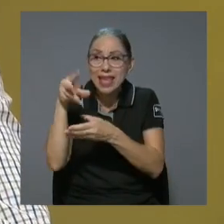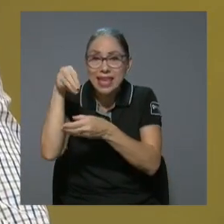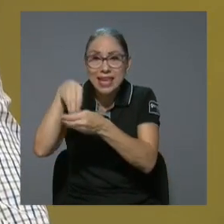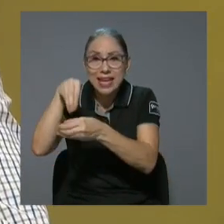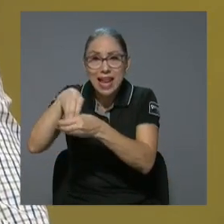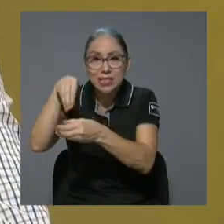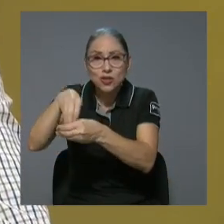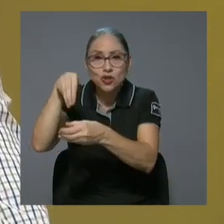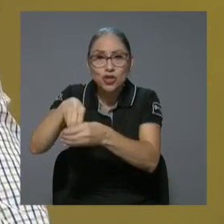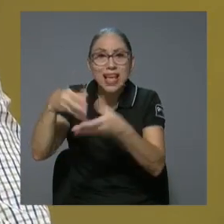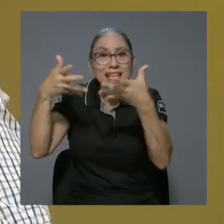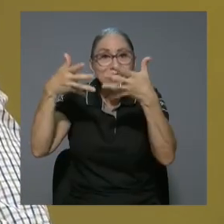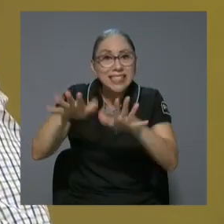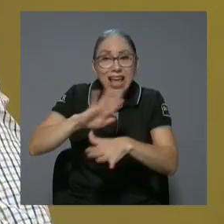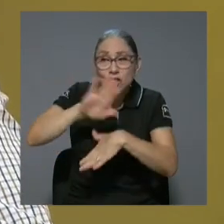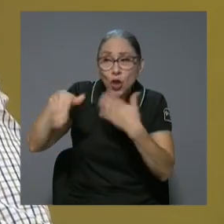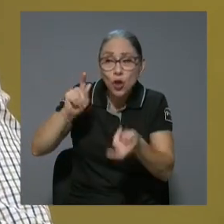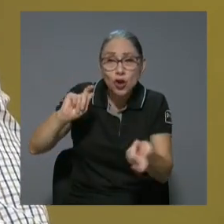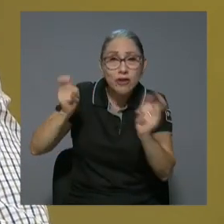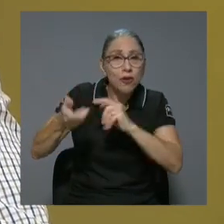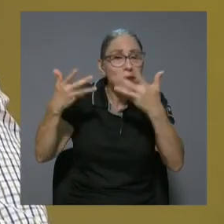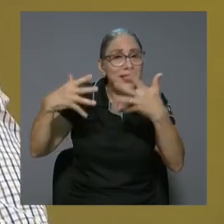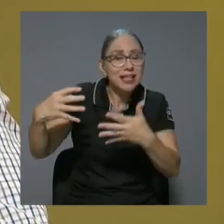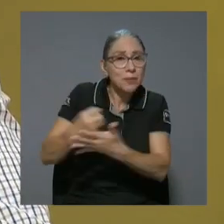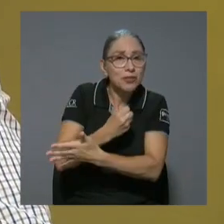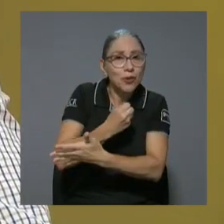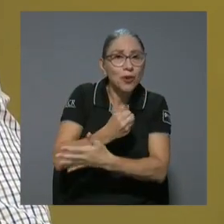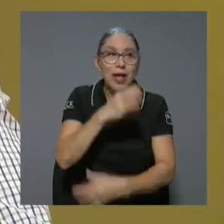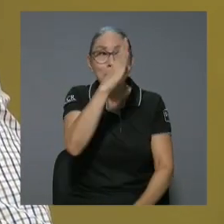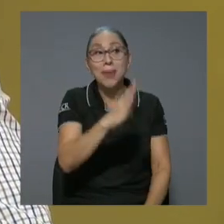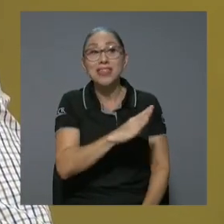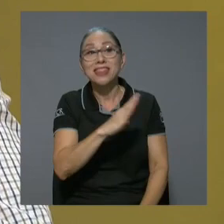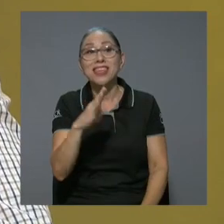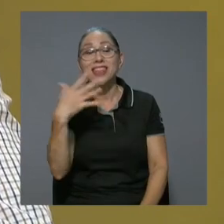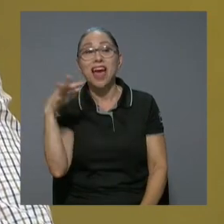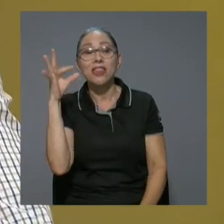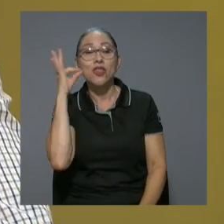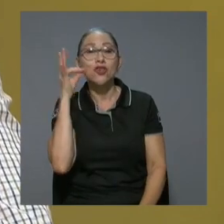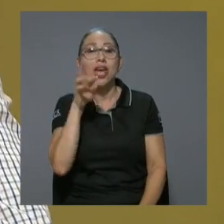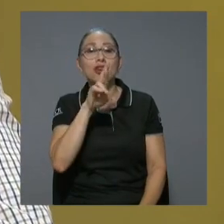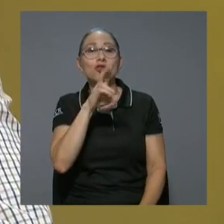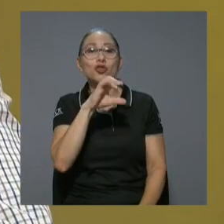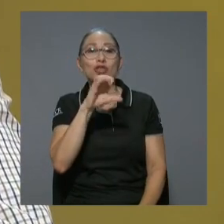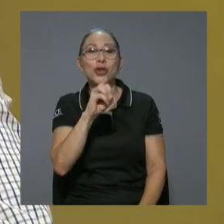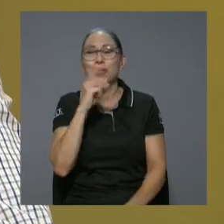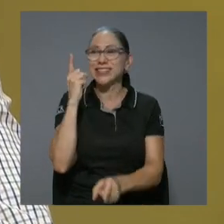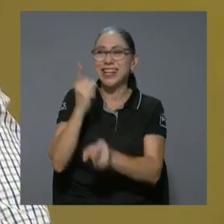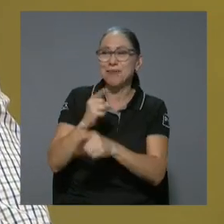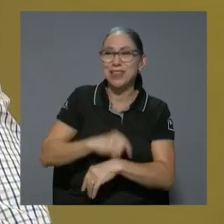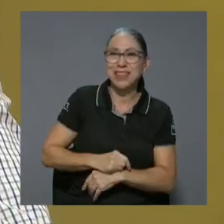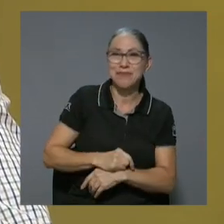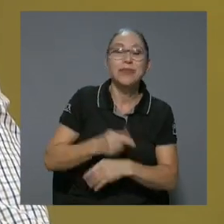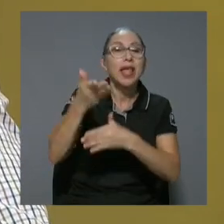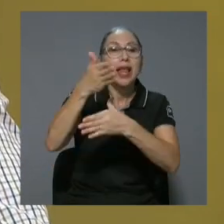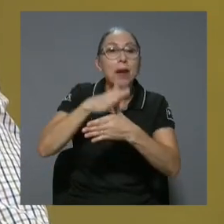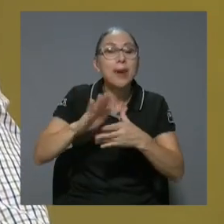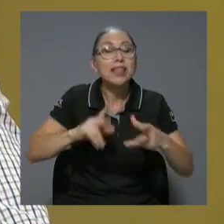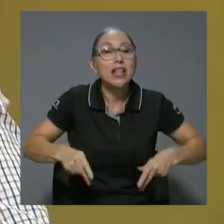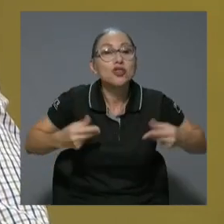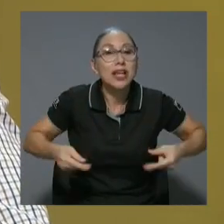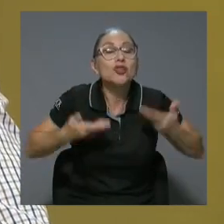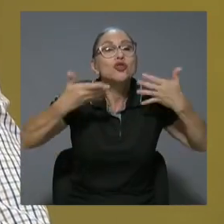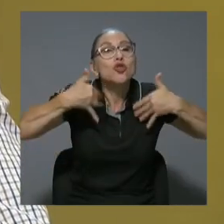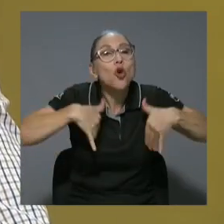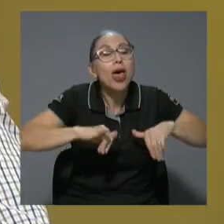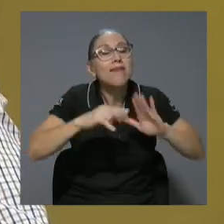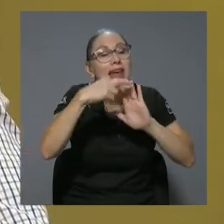prácticamente todo lo que daba esa reforma ya se percibió. Bendita doña Rocío. Exactamente. Y en la parte de los gastos todavía la regla fiscal